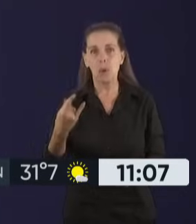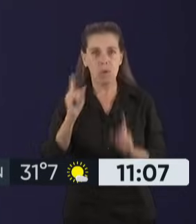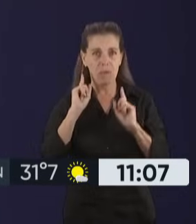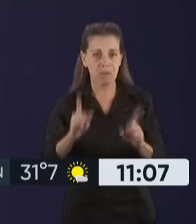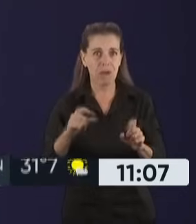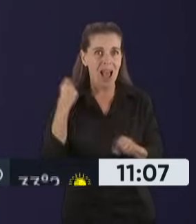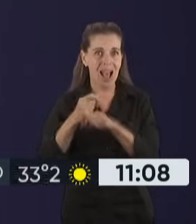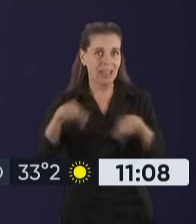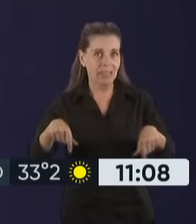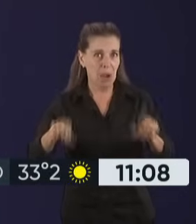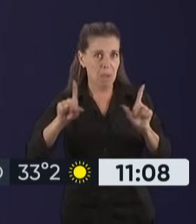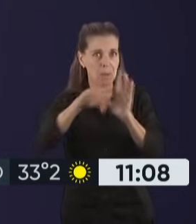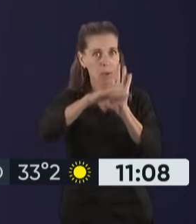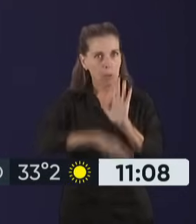vigente